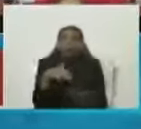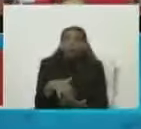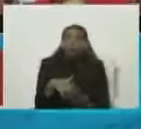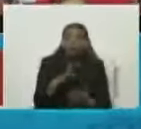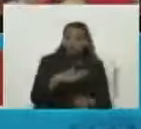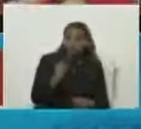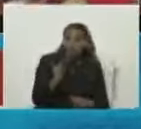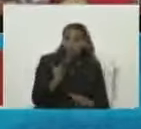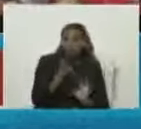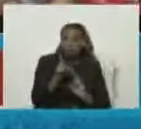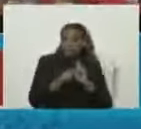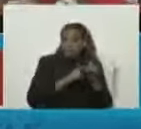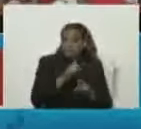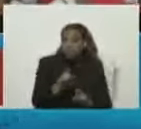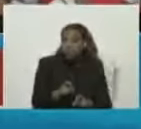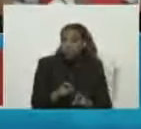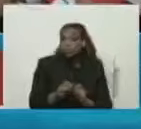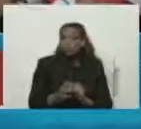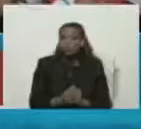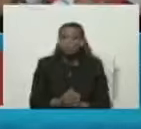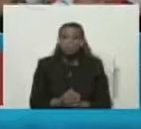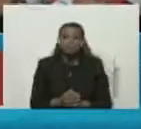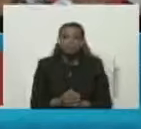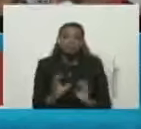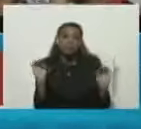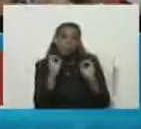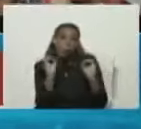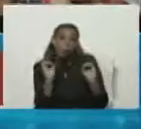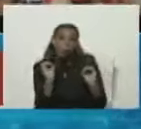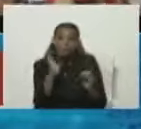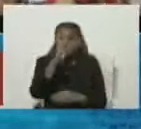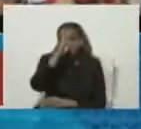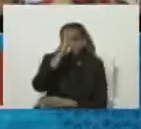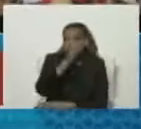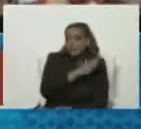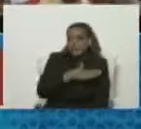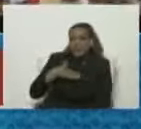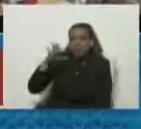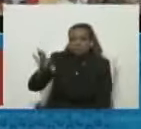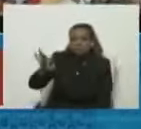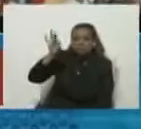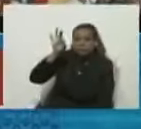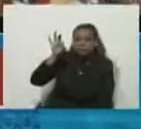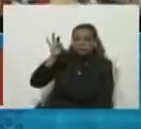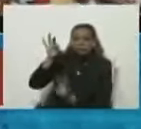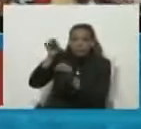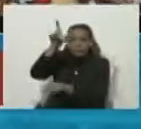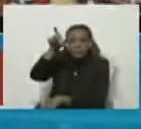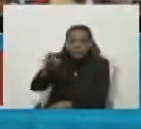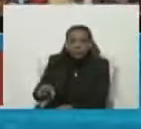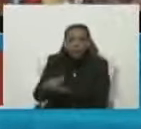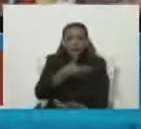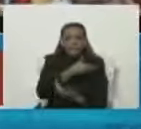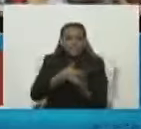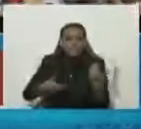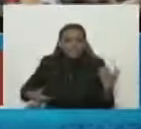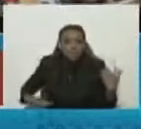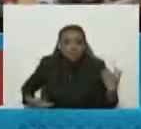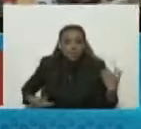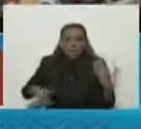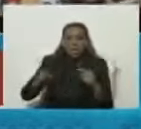O Barinas quiere un